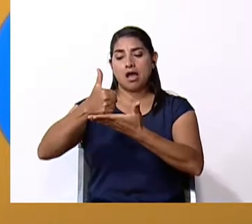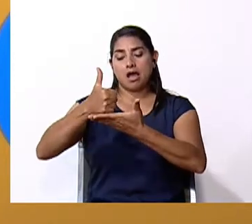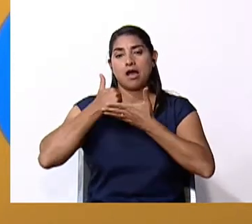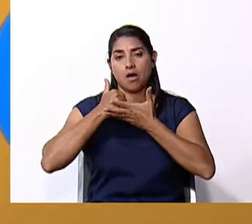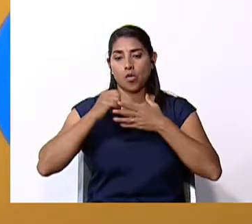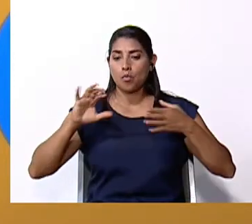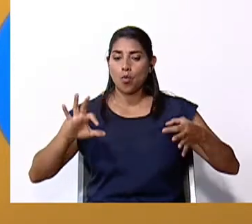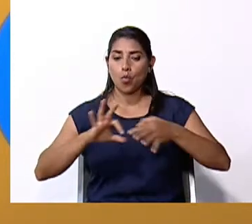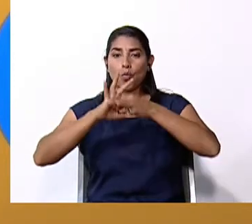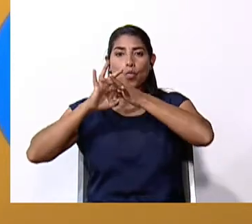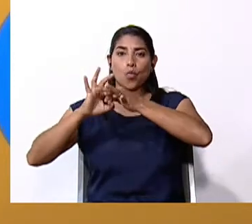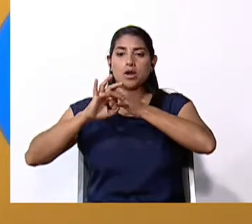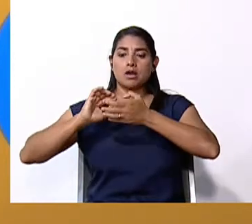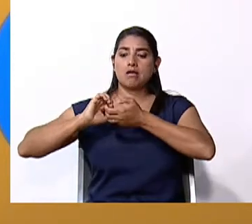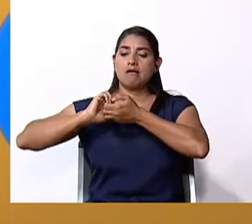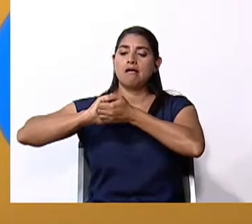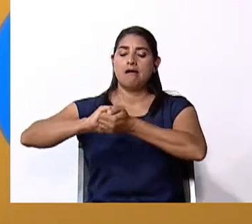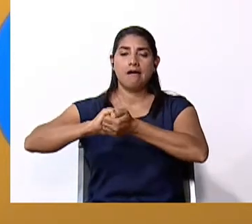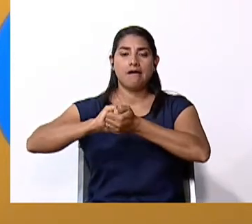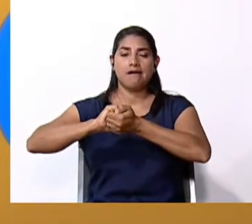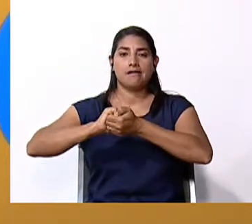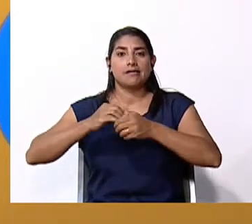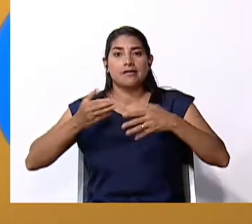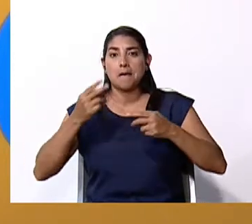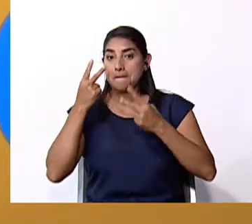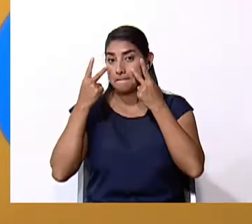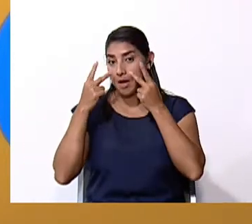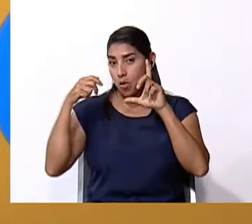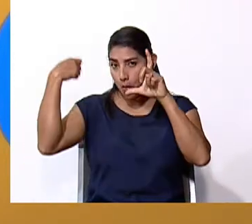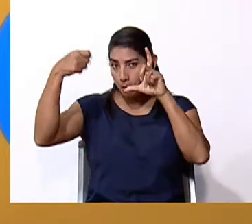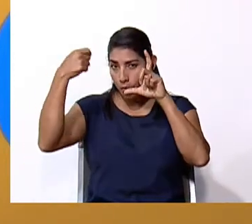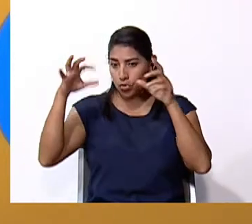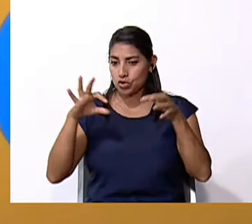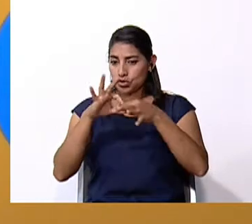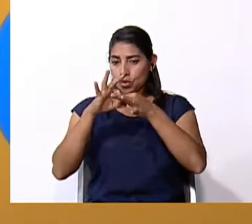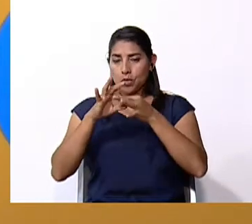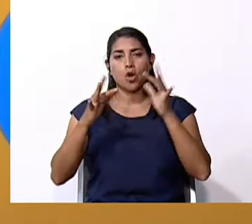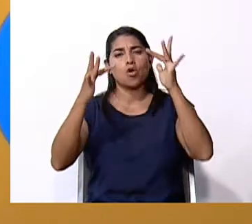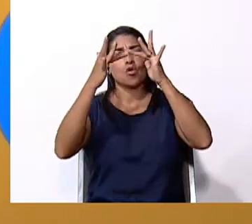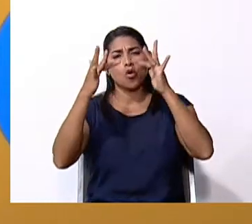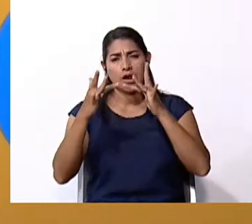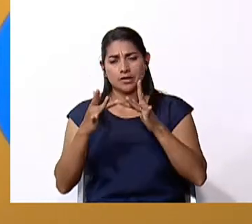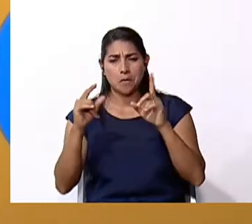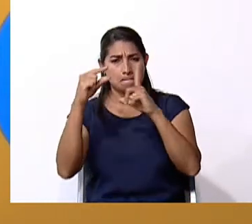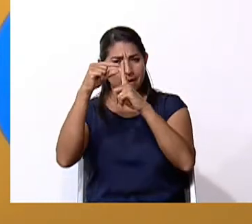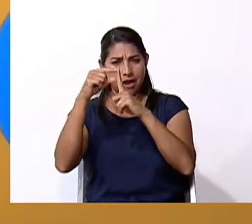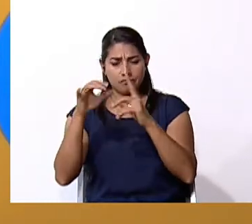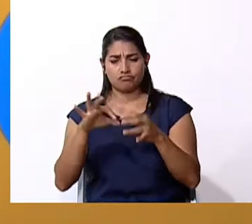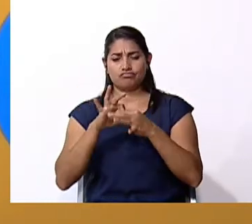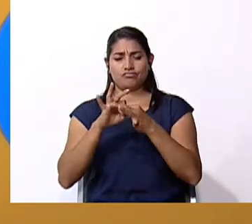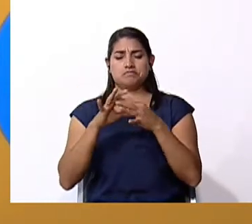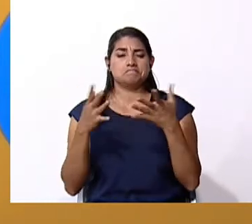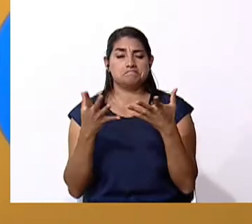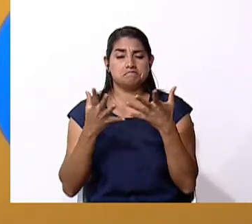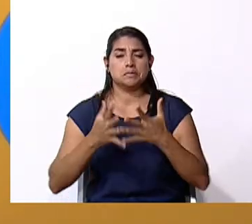de unión. Entonces, observemos el siguiente video sobre los conectores.